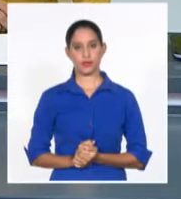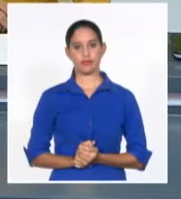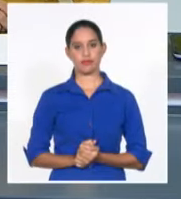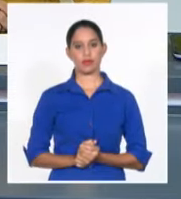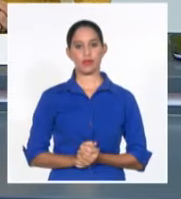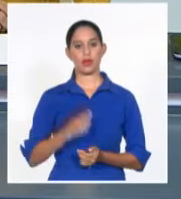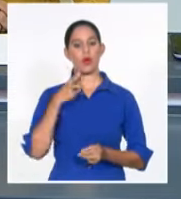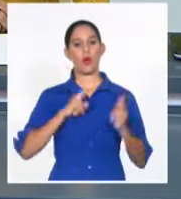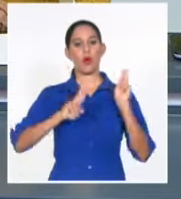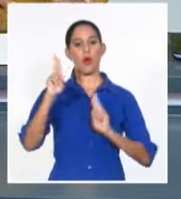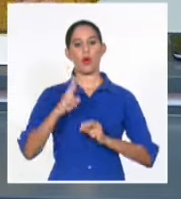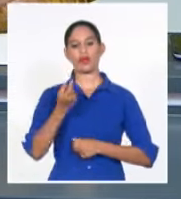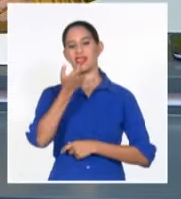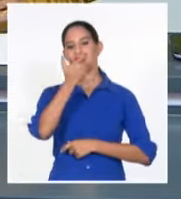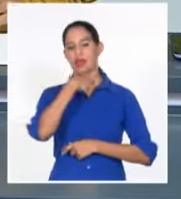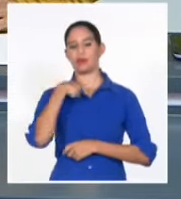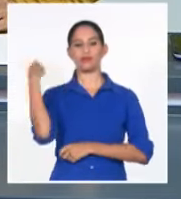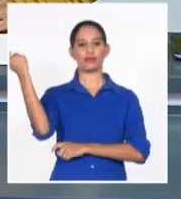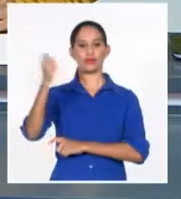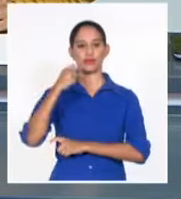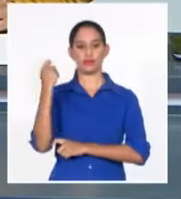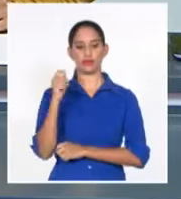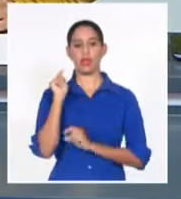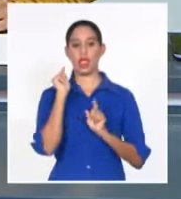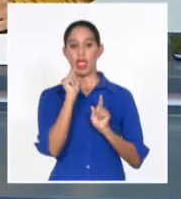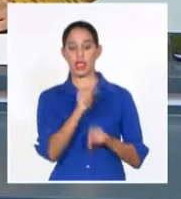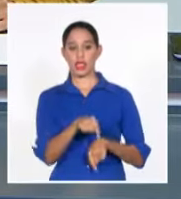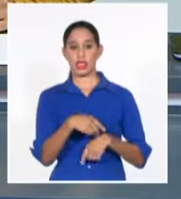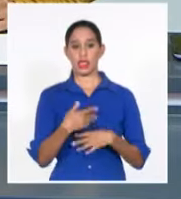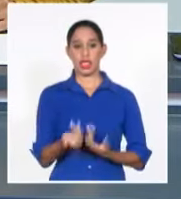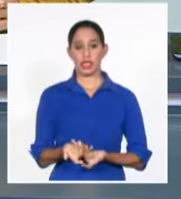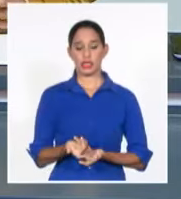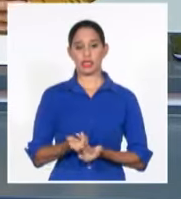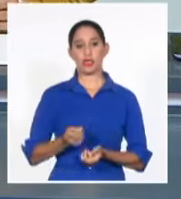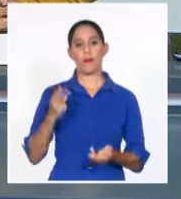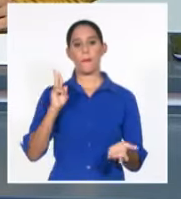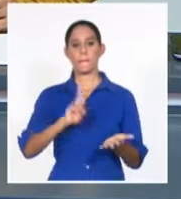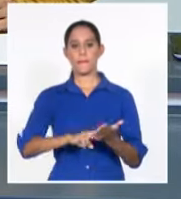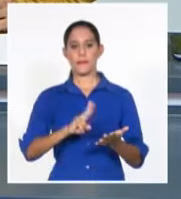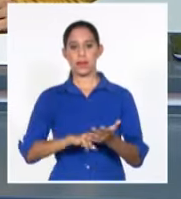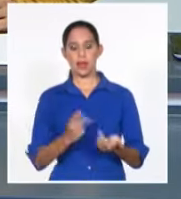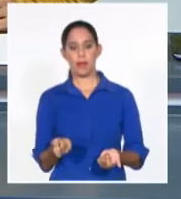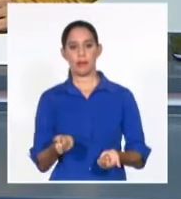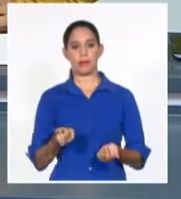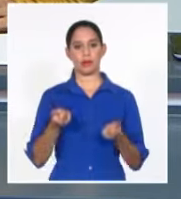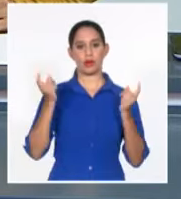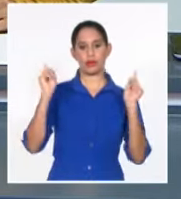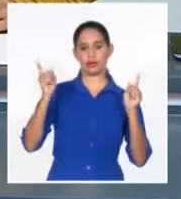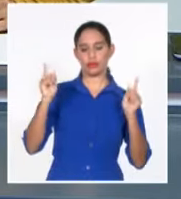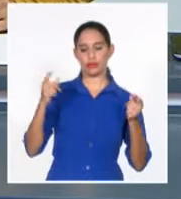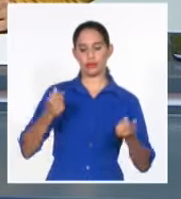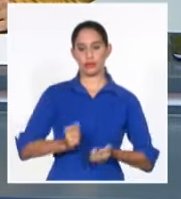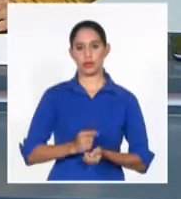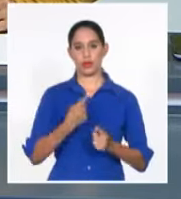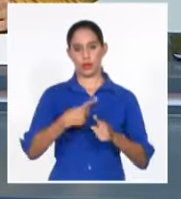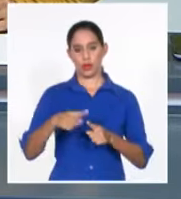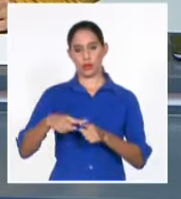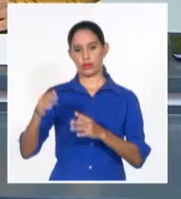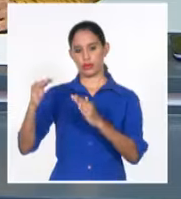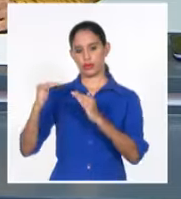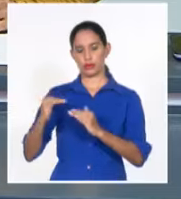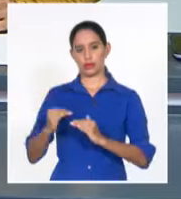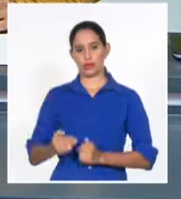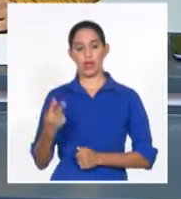Antonio Maceo. Presidieron el acto político los miembros del Comité Central del Partido, General de División Víctor Rojo Ramos, jefe de la